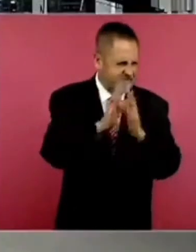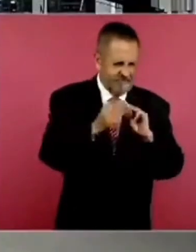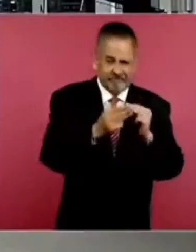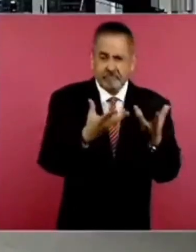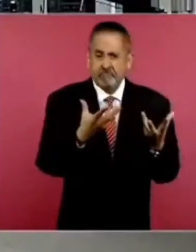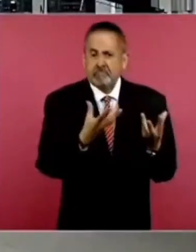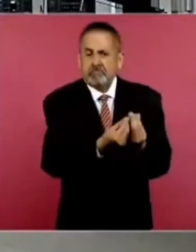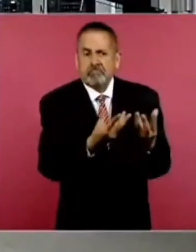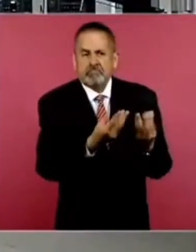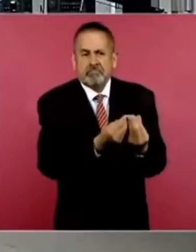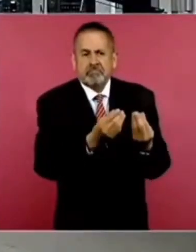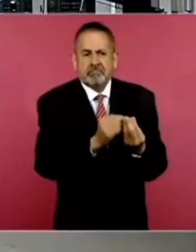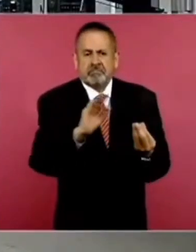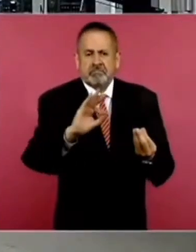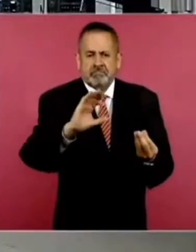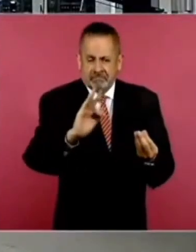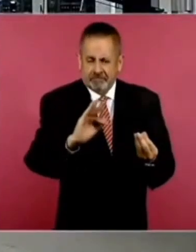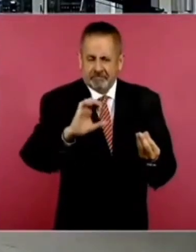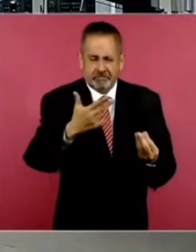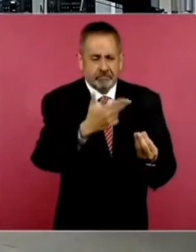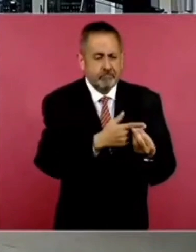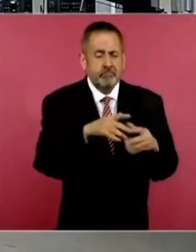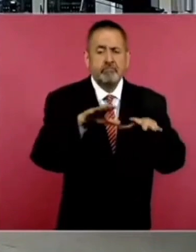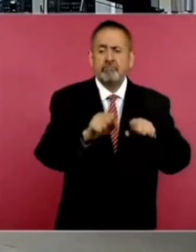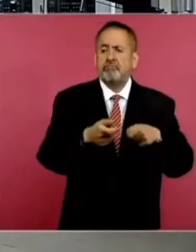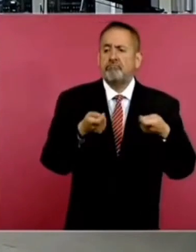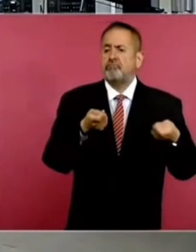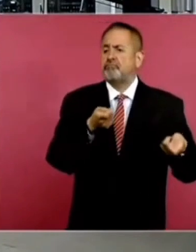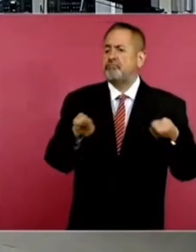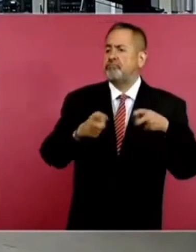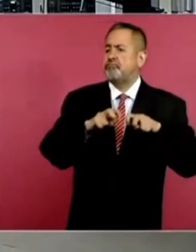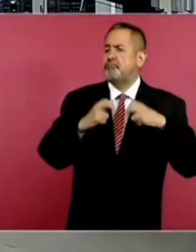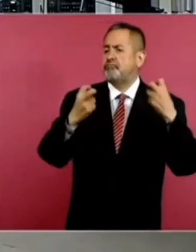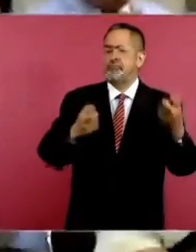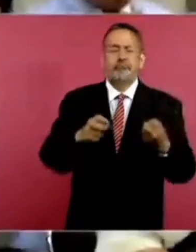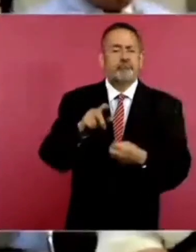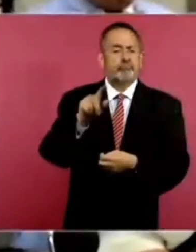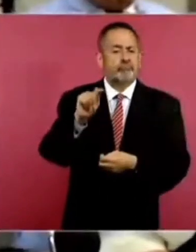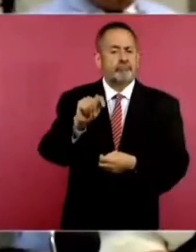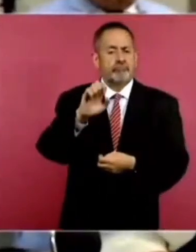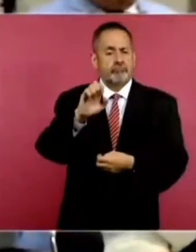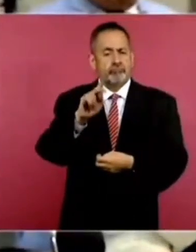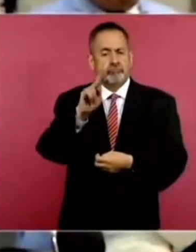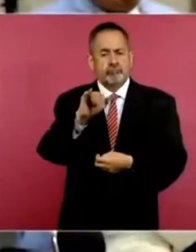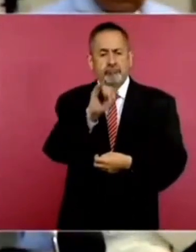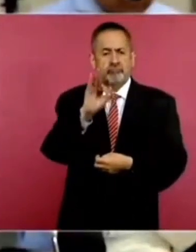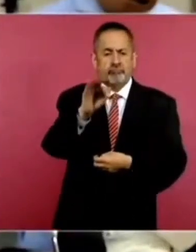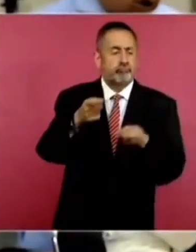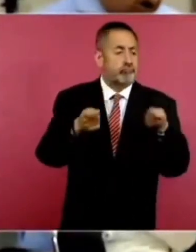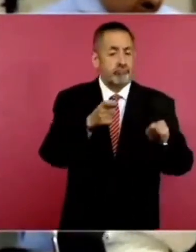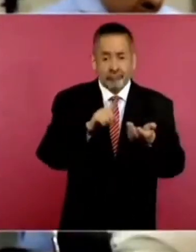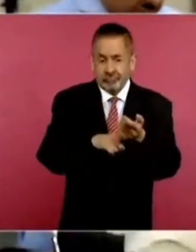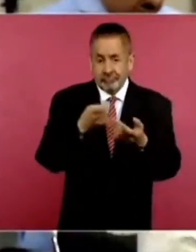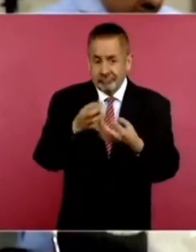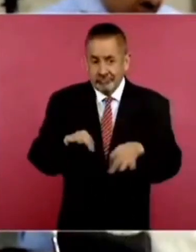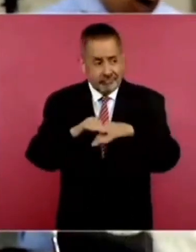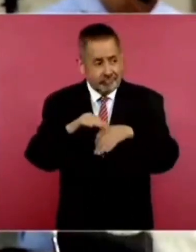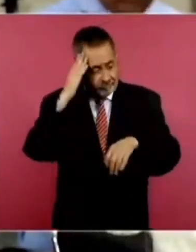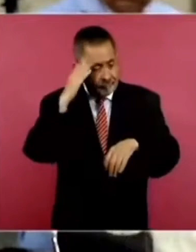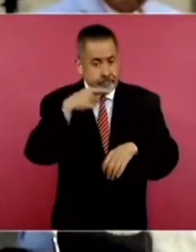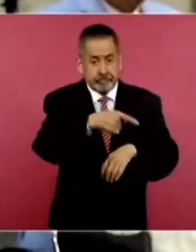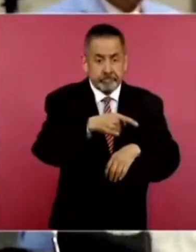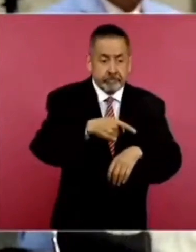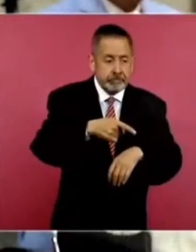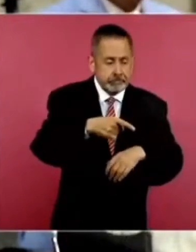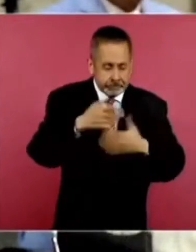calderonista que ha capturado a este Tribunal Electoral del Poder Judicial de la Federación. Esto es importante porque ese tribunal va a calificar